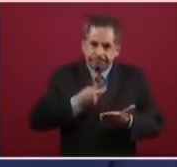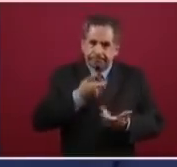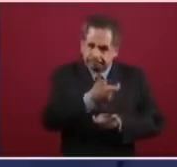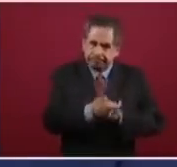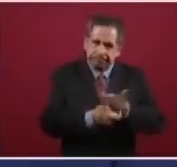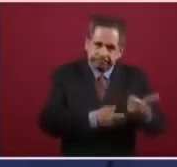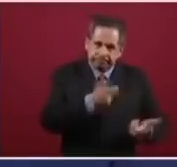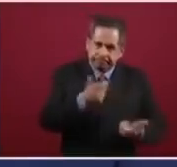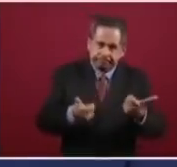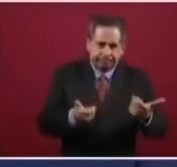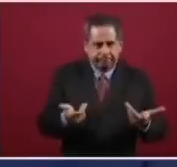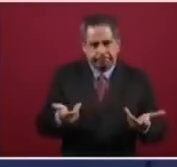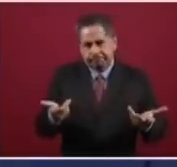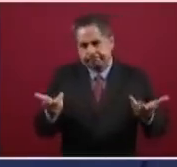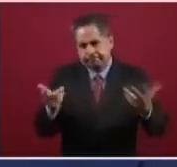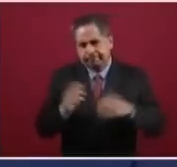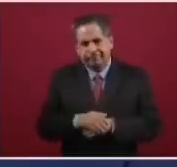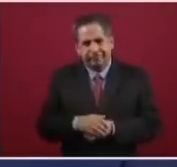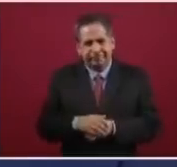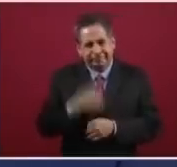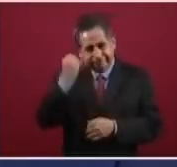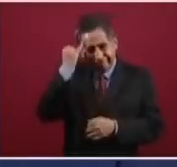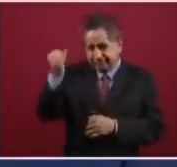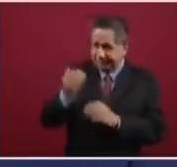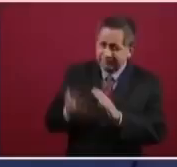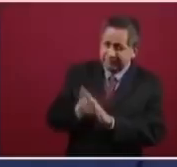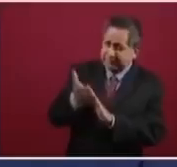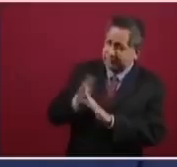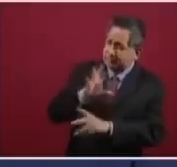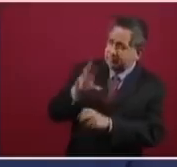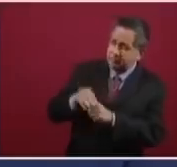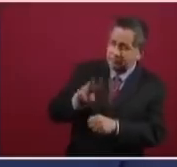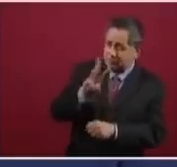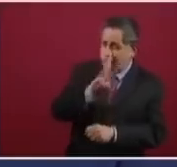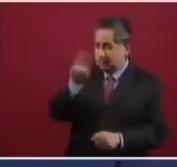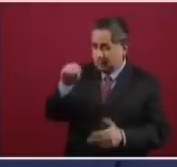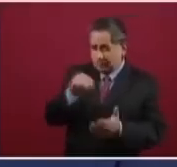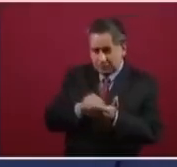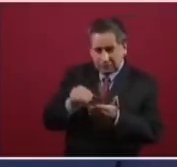este una obra de trescientos mil millones